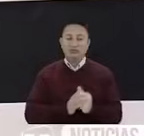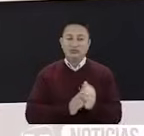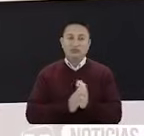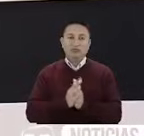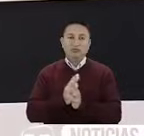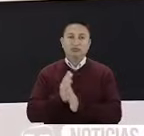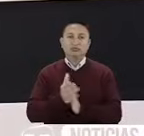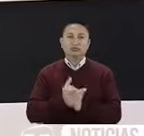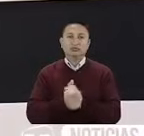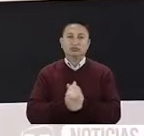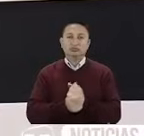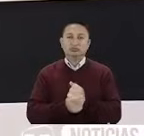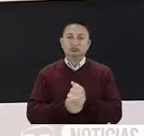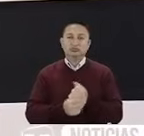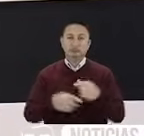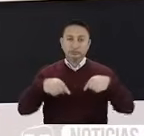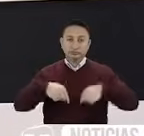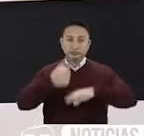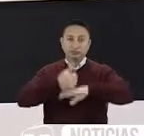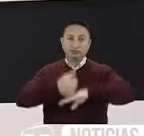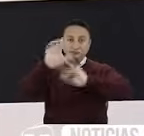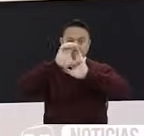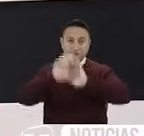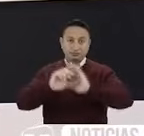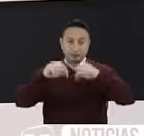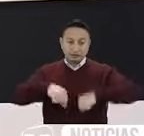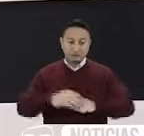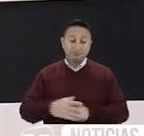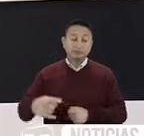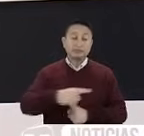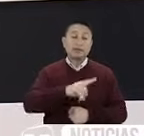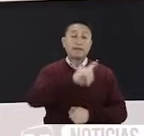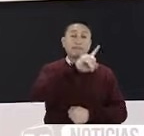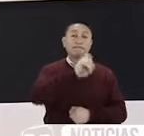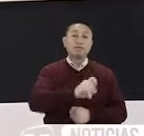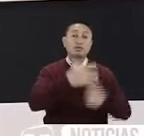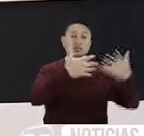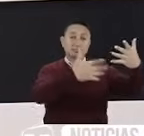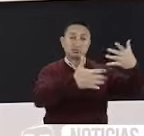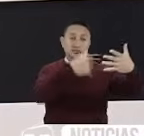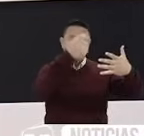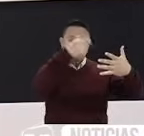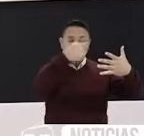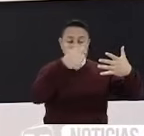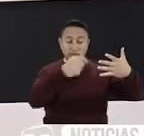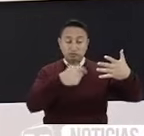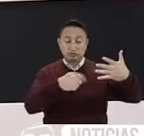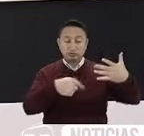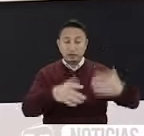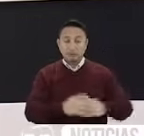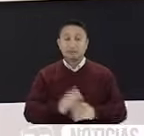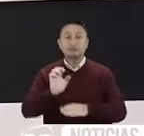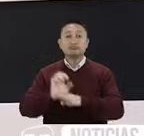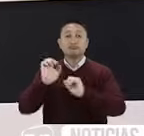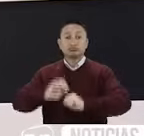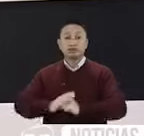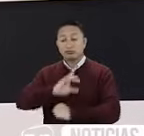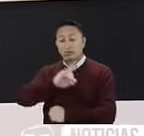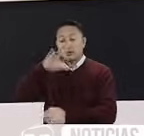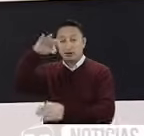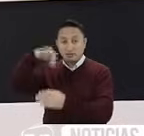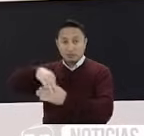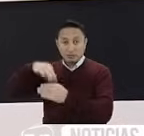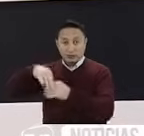Una vez que la Corte Constitucional calificó las preguntas planteadas por el Ejecutivo para que los ecuatorianos se pronuncien en las urnas,